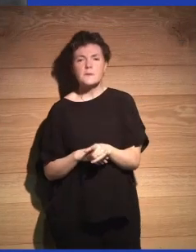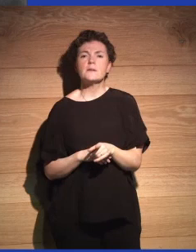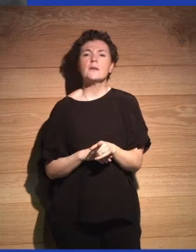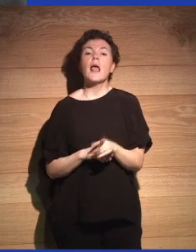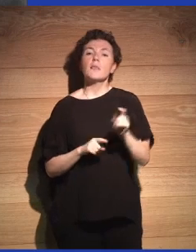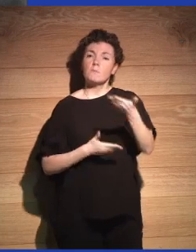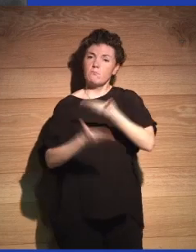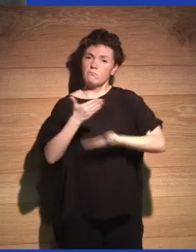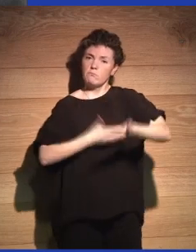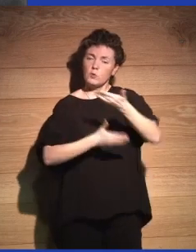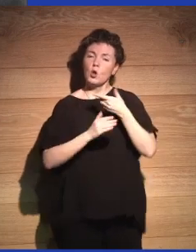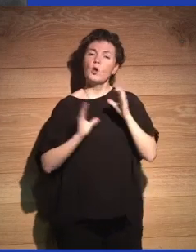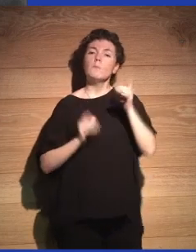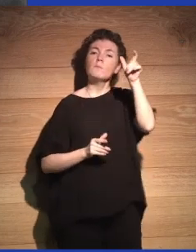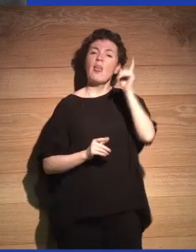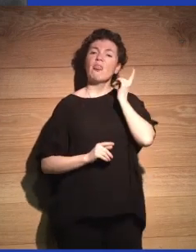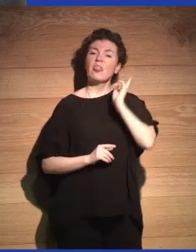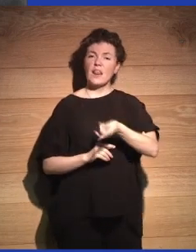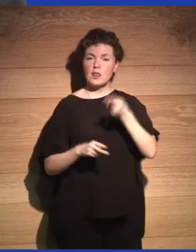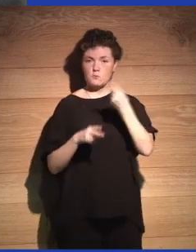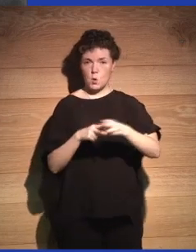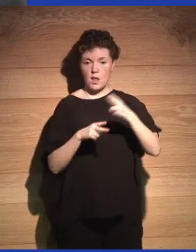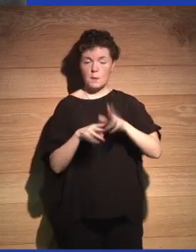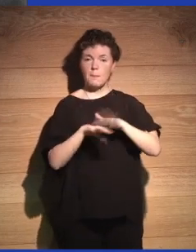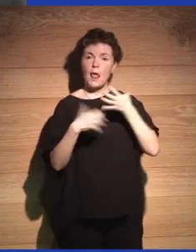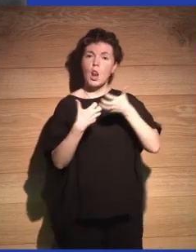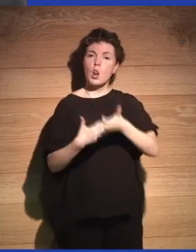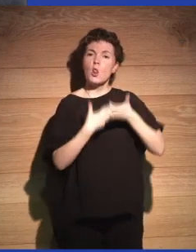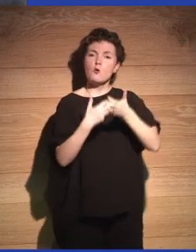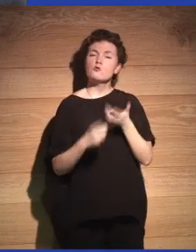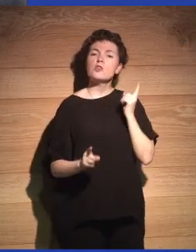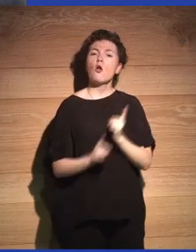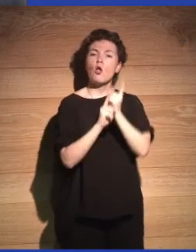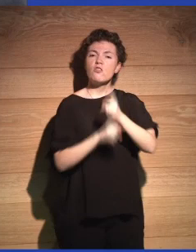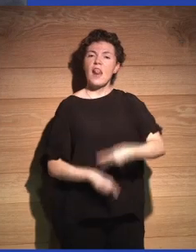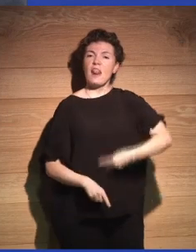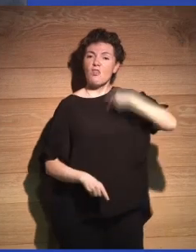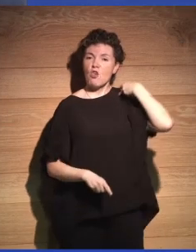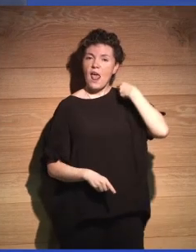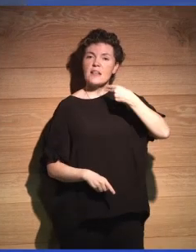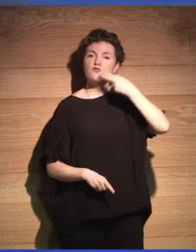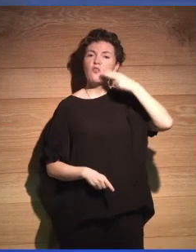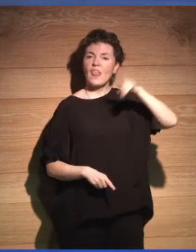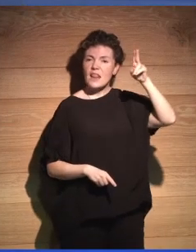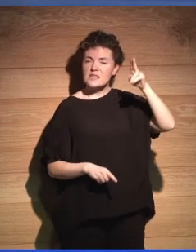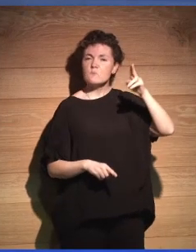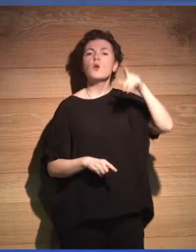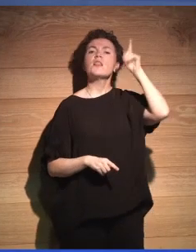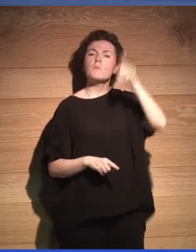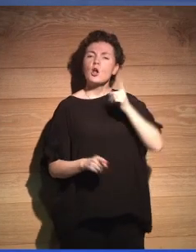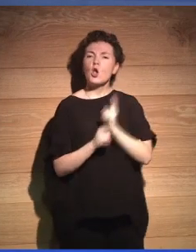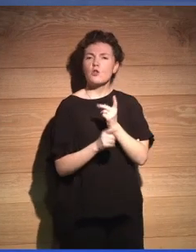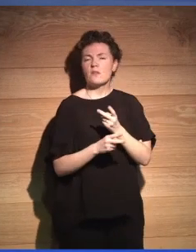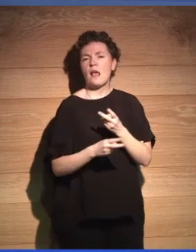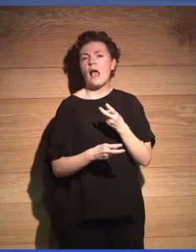también cooperaba con dirigentes políticos en su lucha contra el nacionalsocialismo que ya estaba subiendo y también contra el